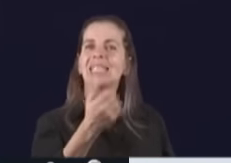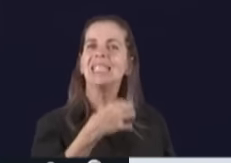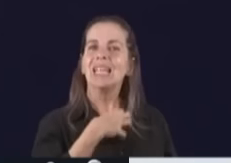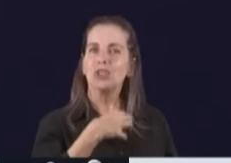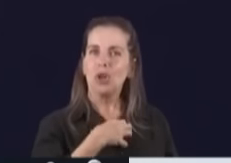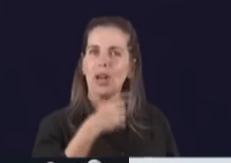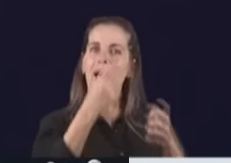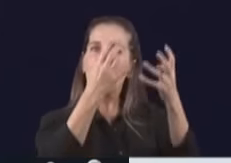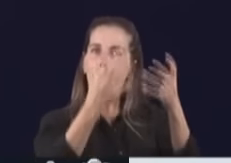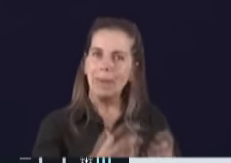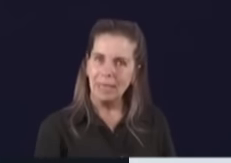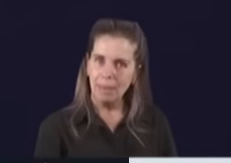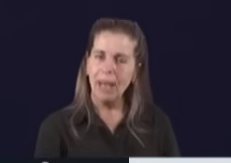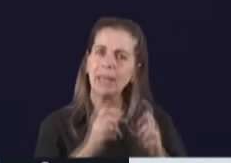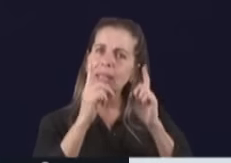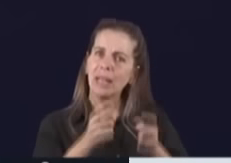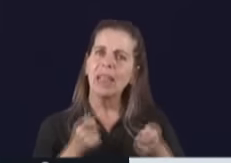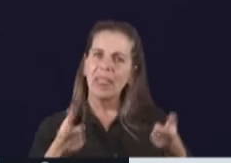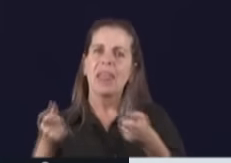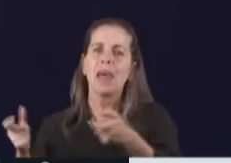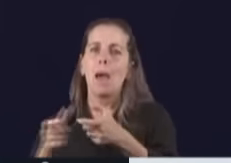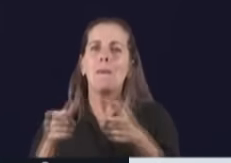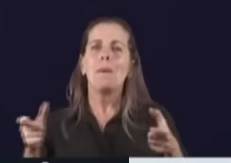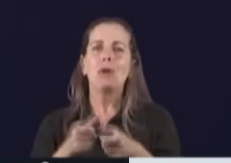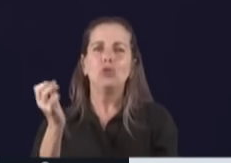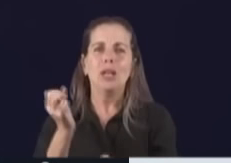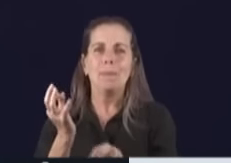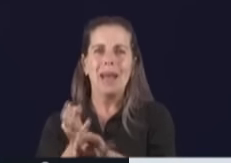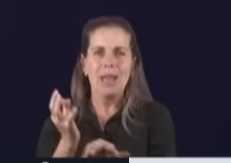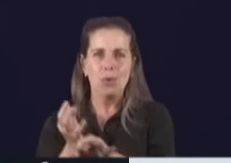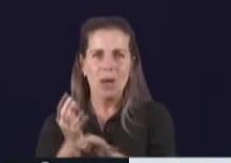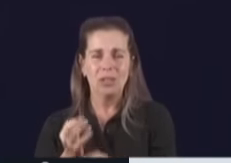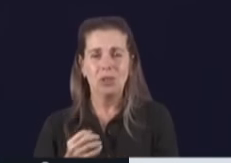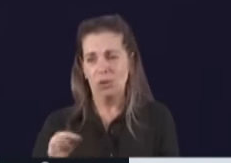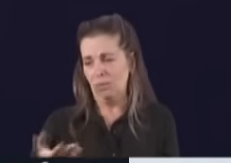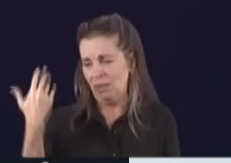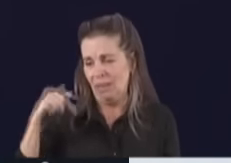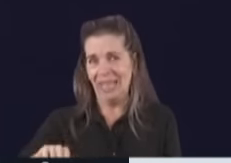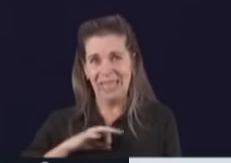implementaron los vouchers educativos que alcanzó en el último año a